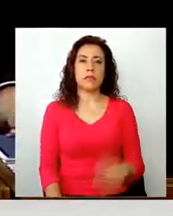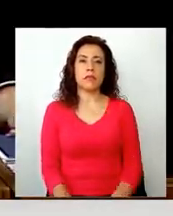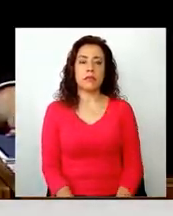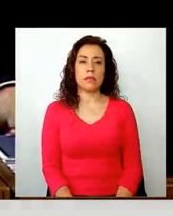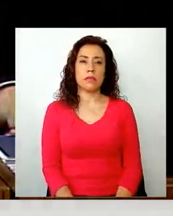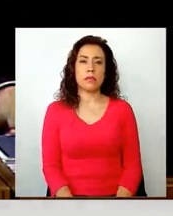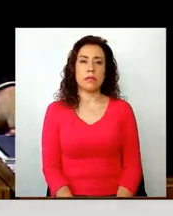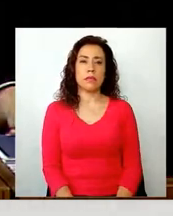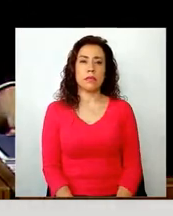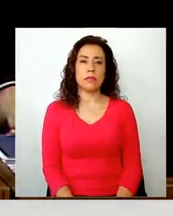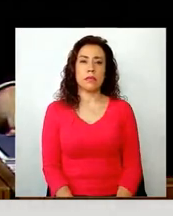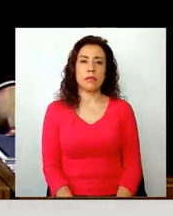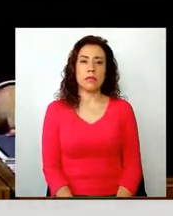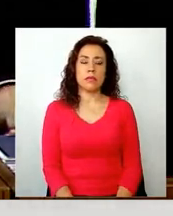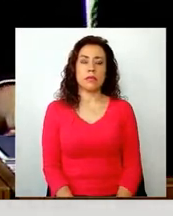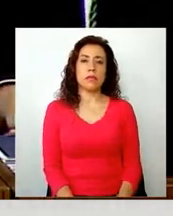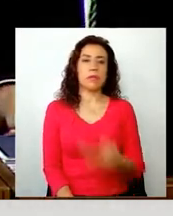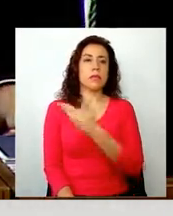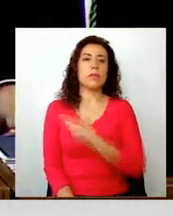presidenta